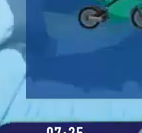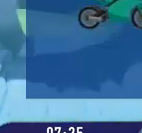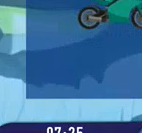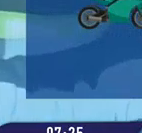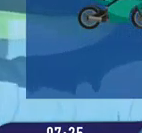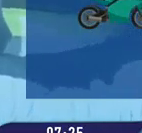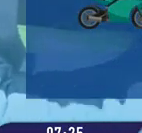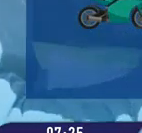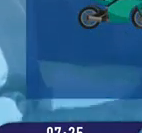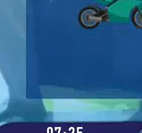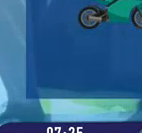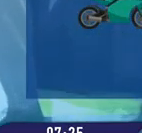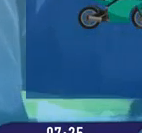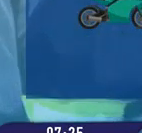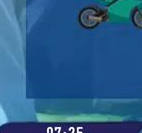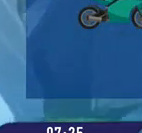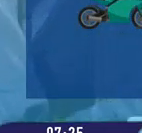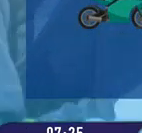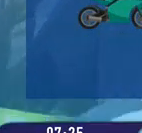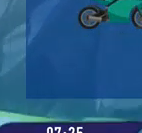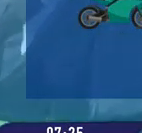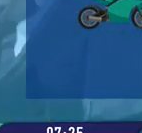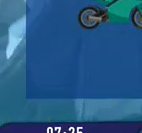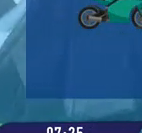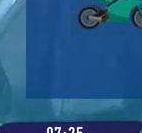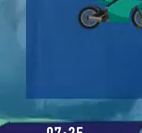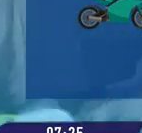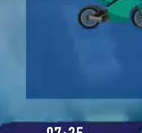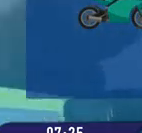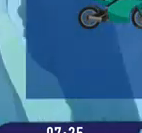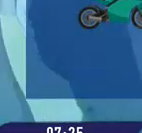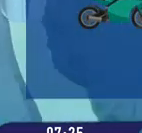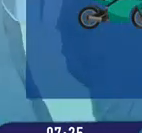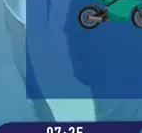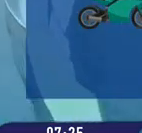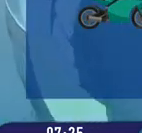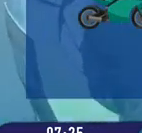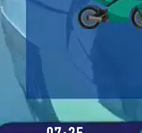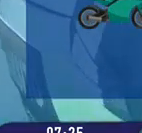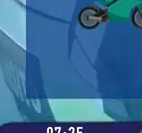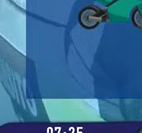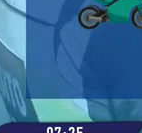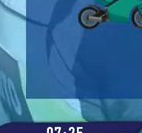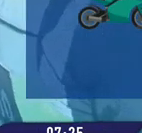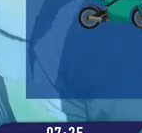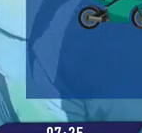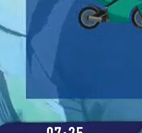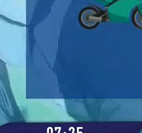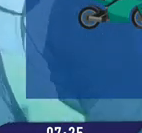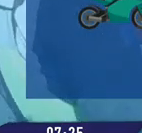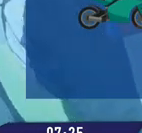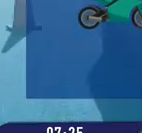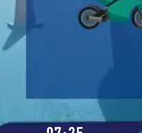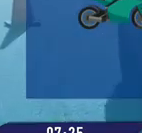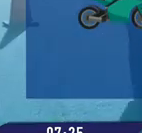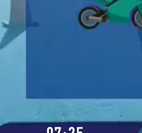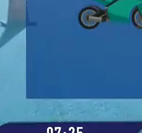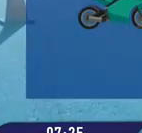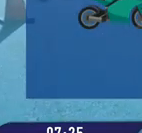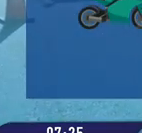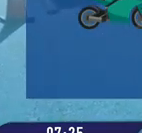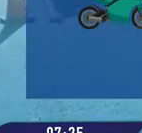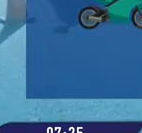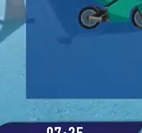4. Recuerde que la medida ya inició a las 6 de la mañana y termina a las 9:30. A partir de la tarde se retoma a las 16